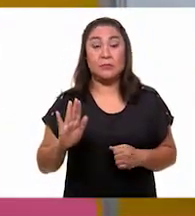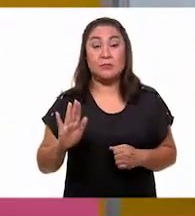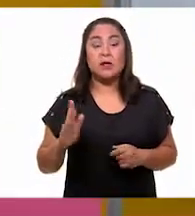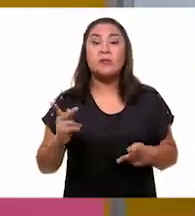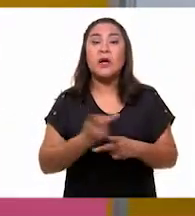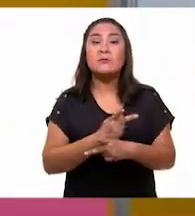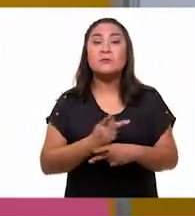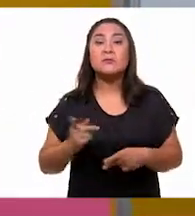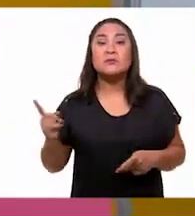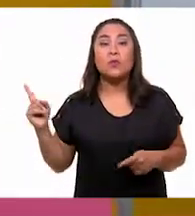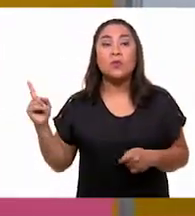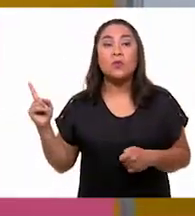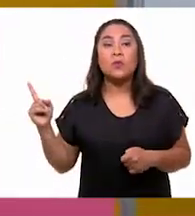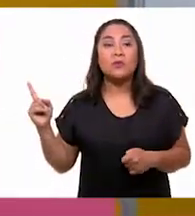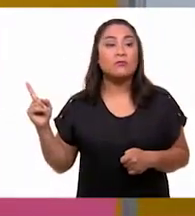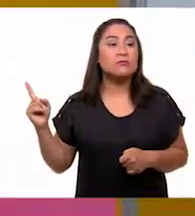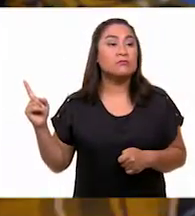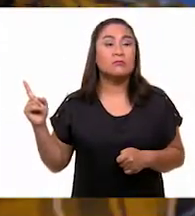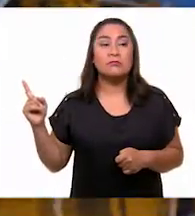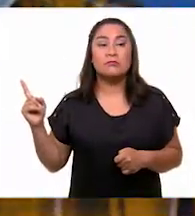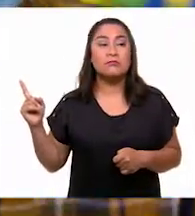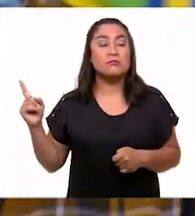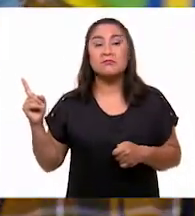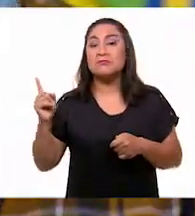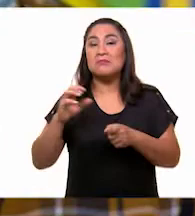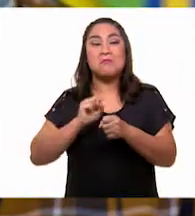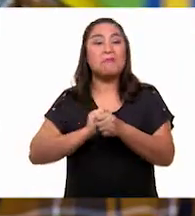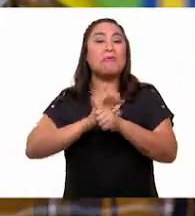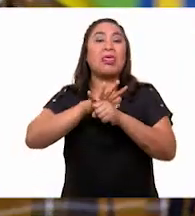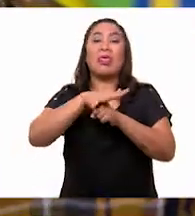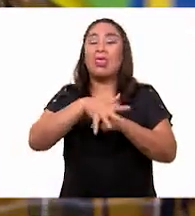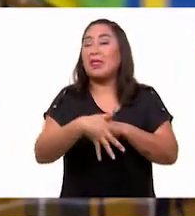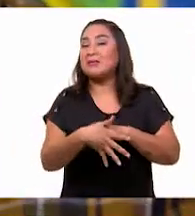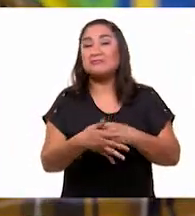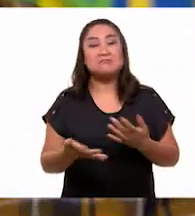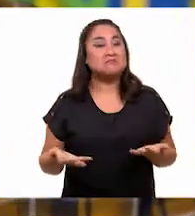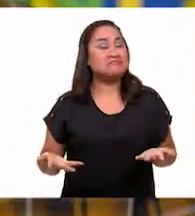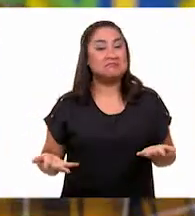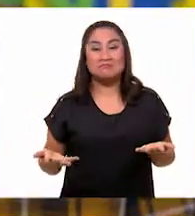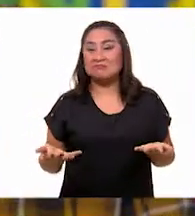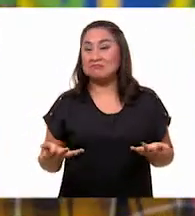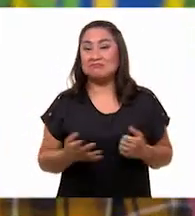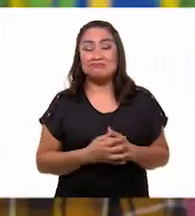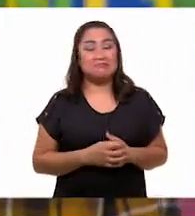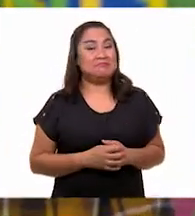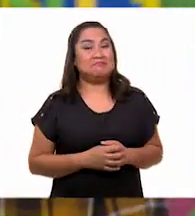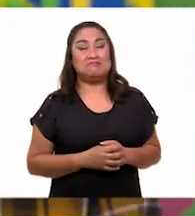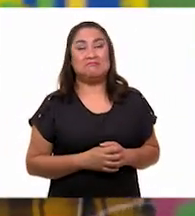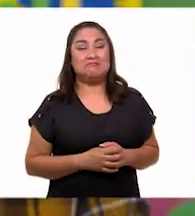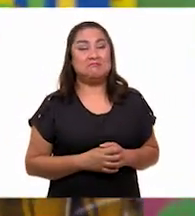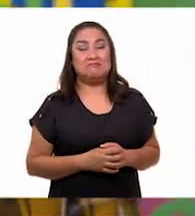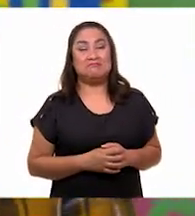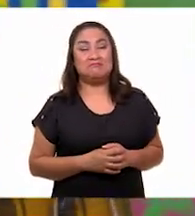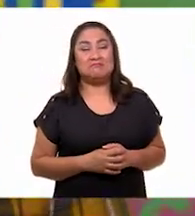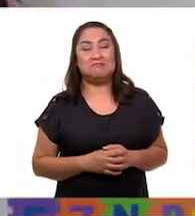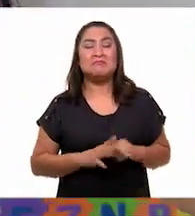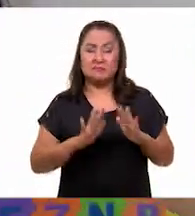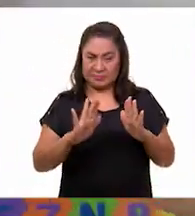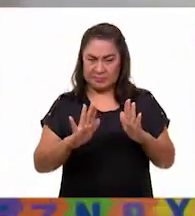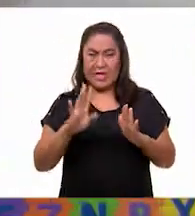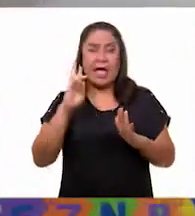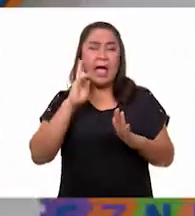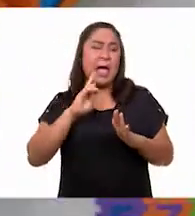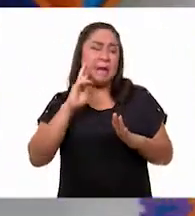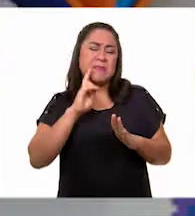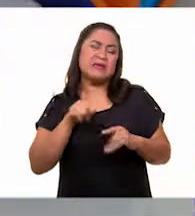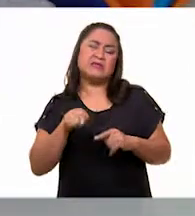¿Qué pasó? Pues que se desbordó. Se está desbordando, ¿verdad? Sí. ¿Y si lo pones en este recipiente, en